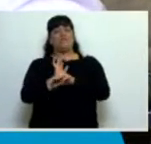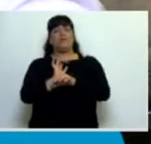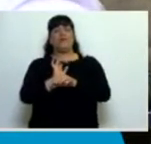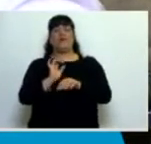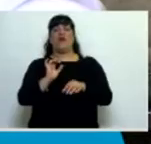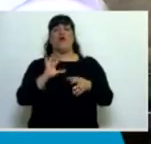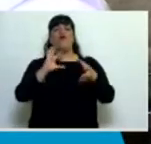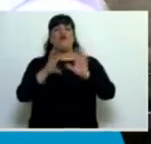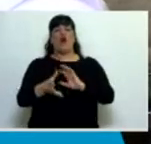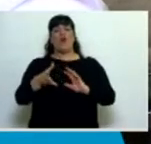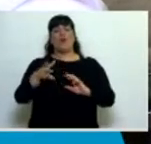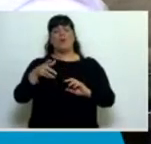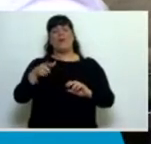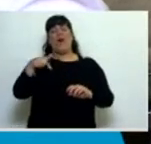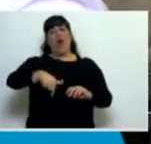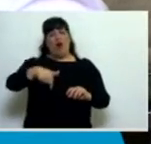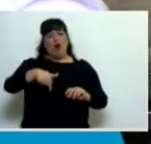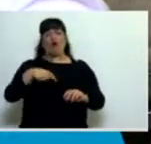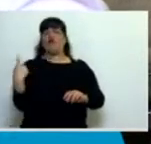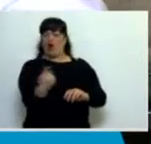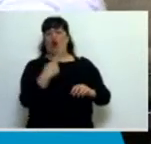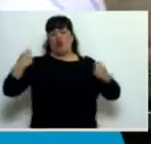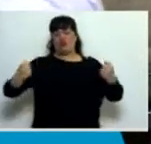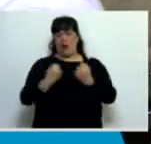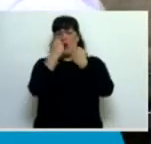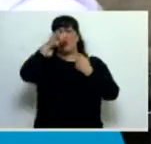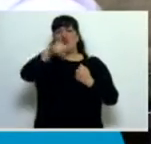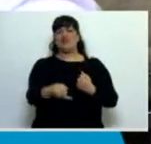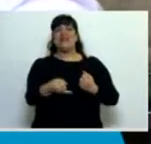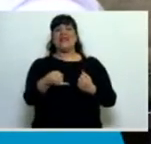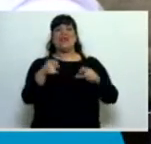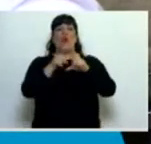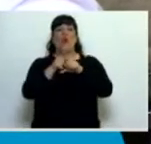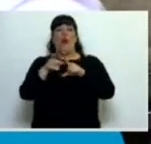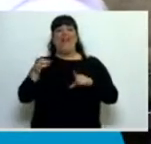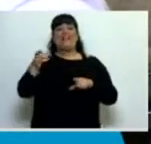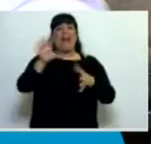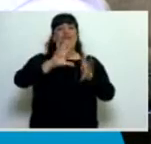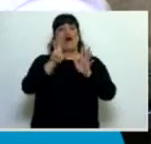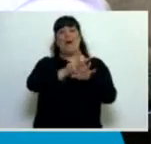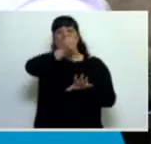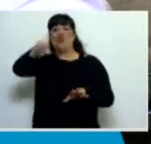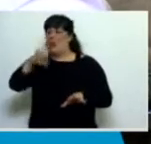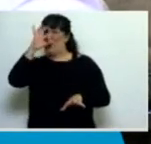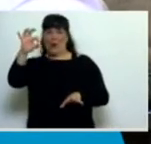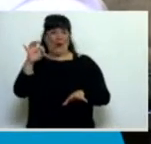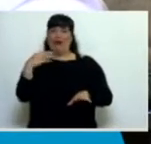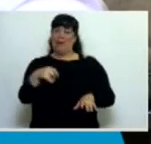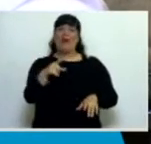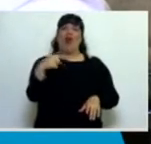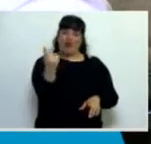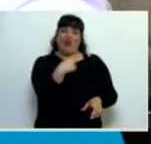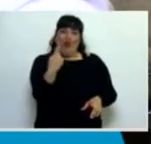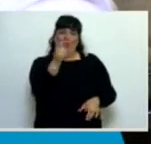al que hoy coincidimos todos en que nunca nos debimos haber subido, pero al que nos subimos